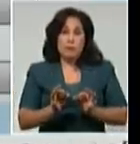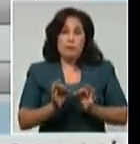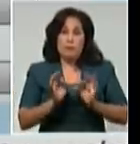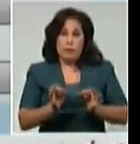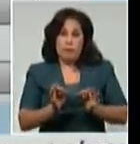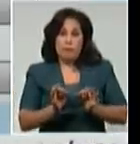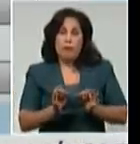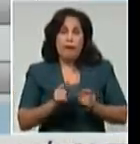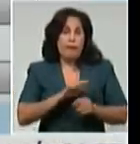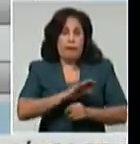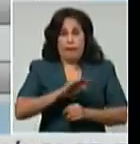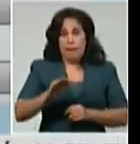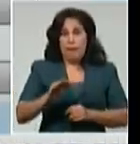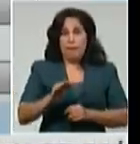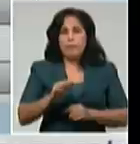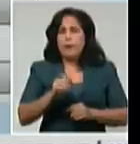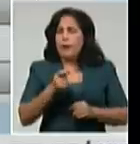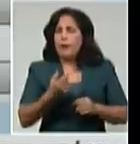ya